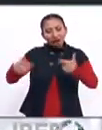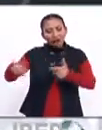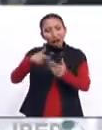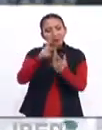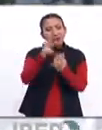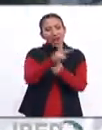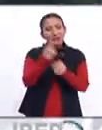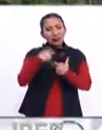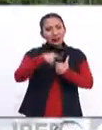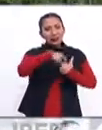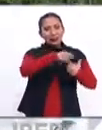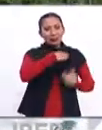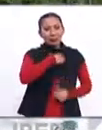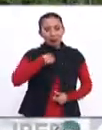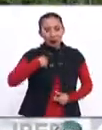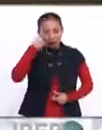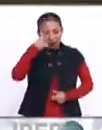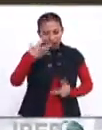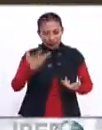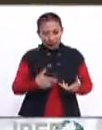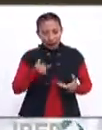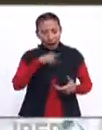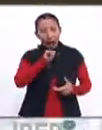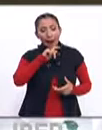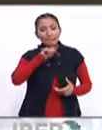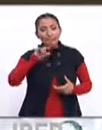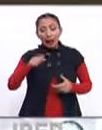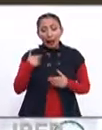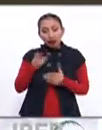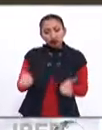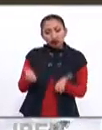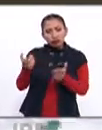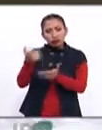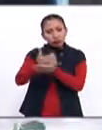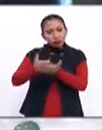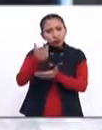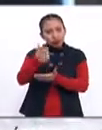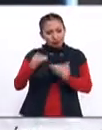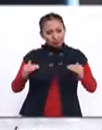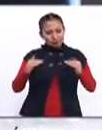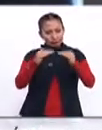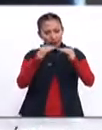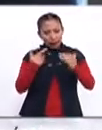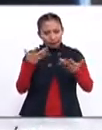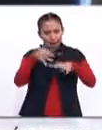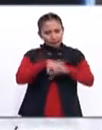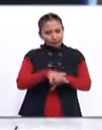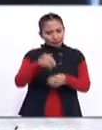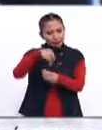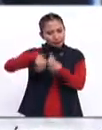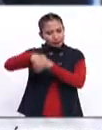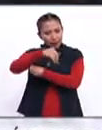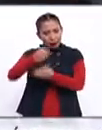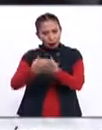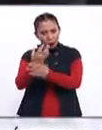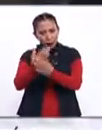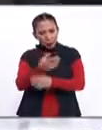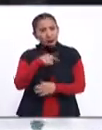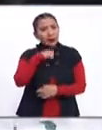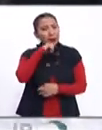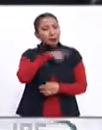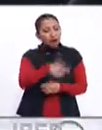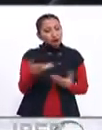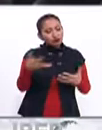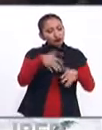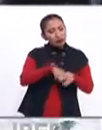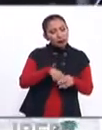de los países que lo integran. Para lograrlo, el APEC promueve el crecimiento económico equilibrado, inclusivo, sostenible e innovador, así como